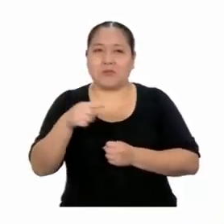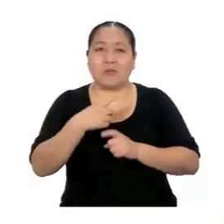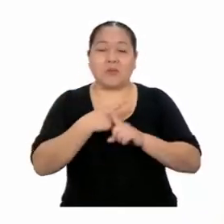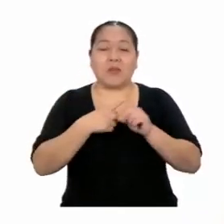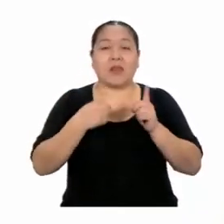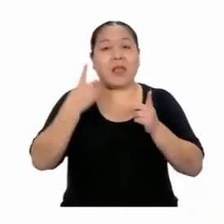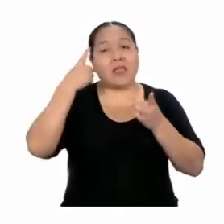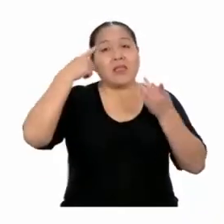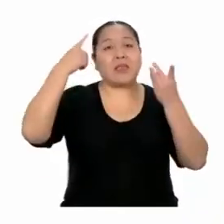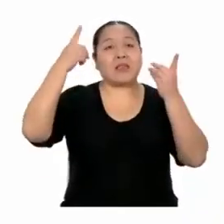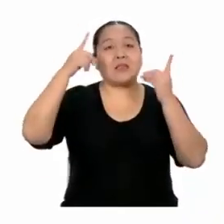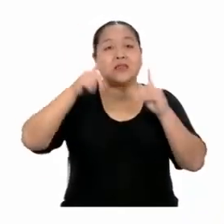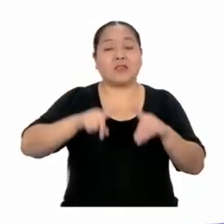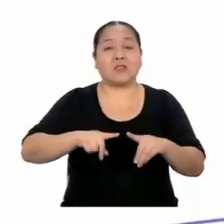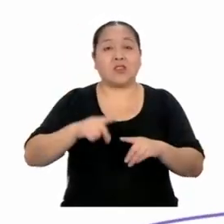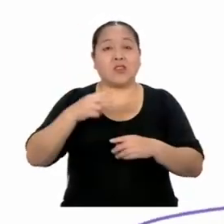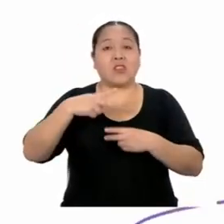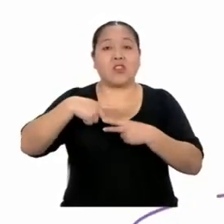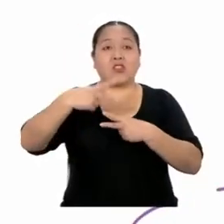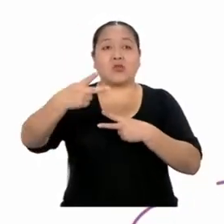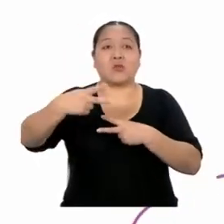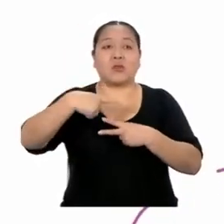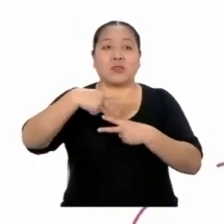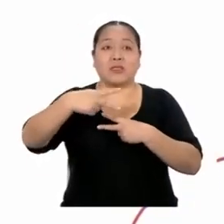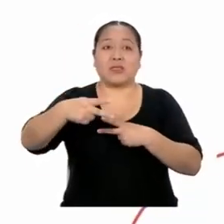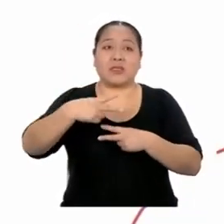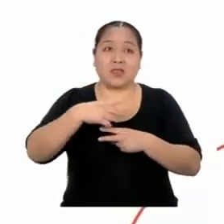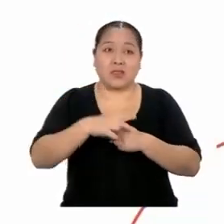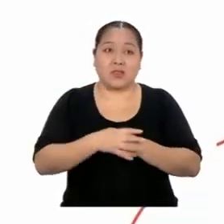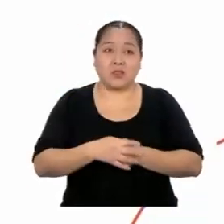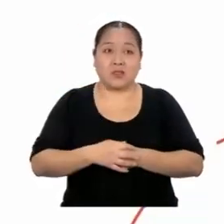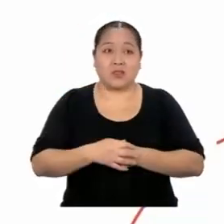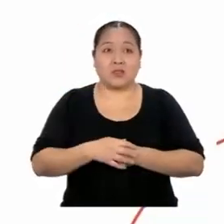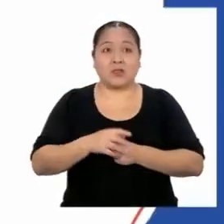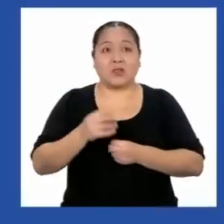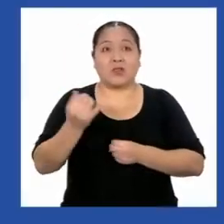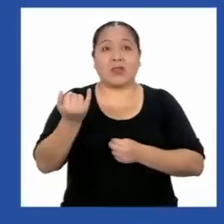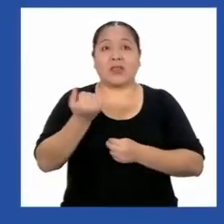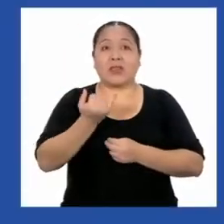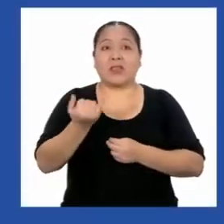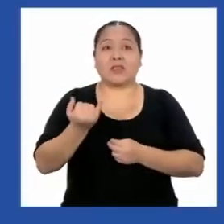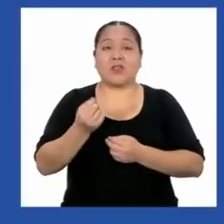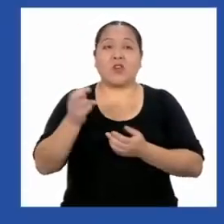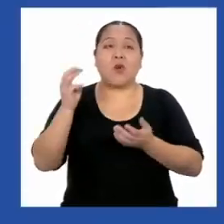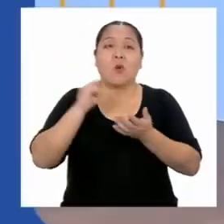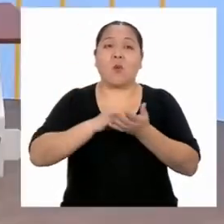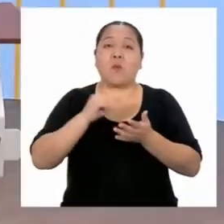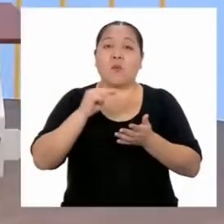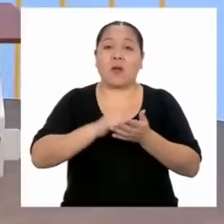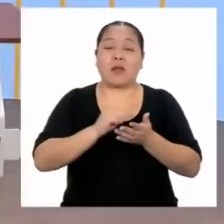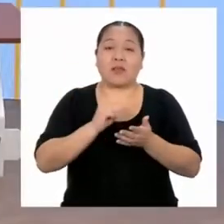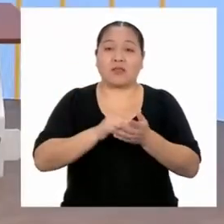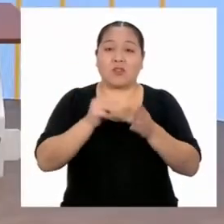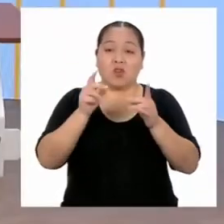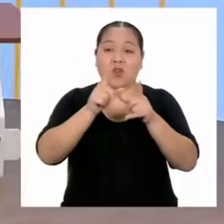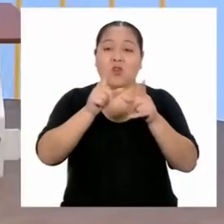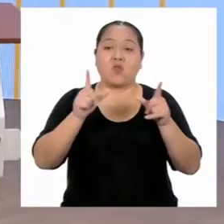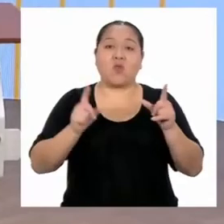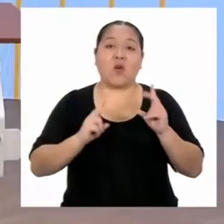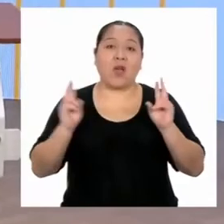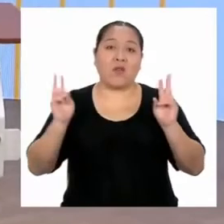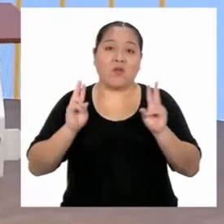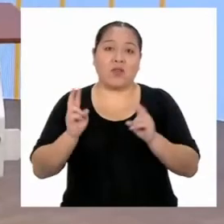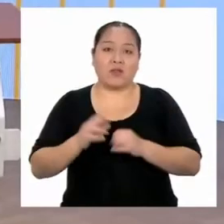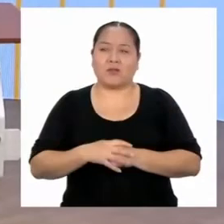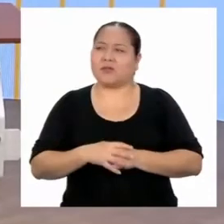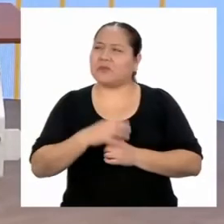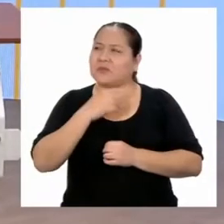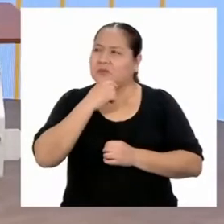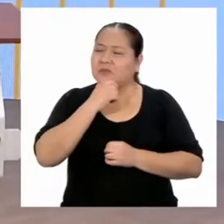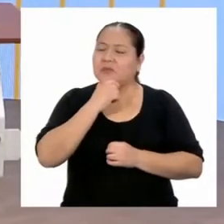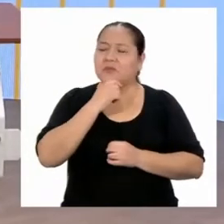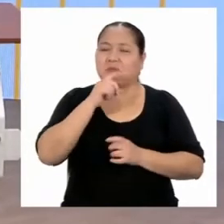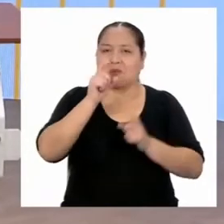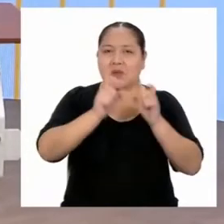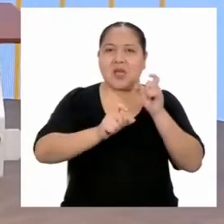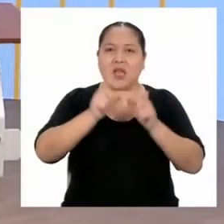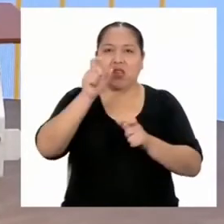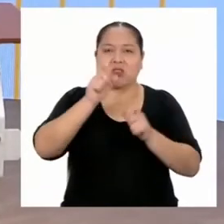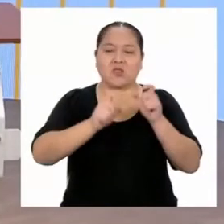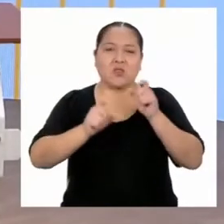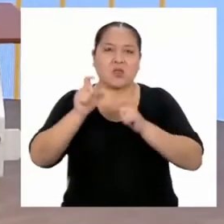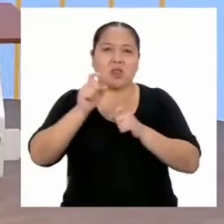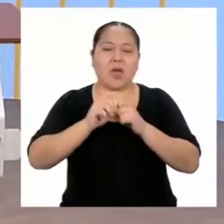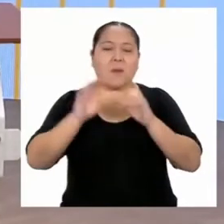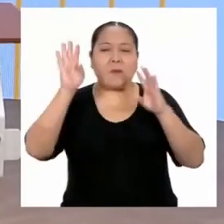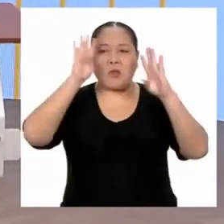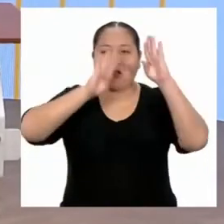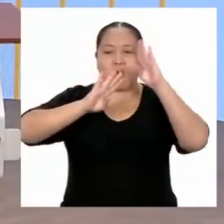los vecinos es que deben hacerse la propuesta con más área verde. Qué bueno que haya personas preocupadas en sembrar